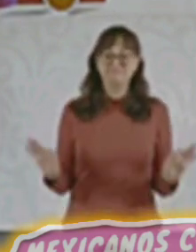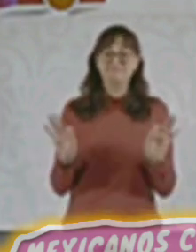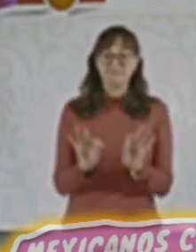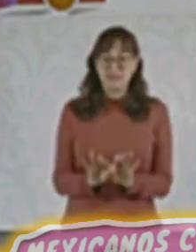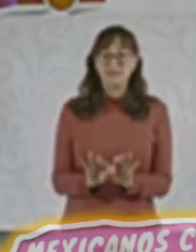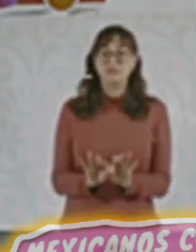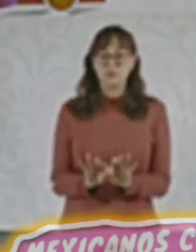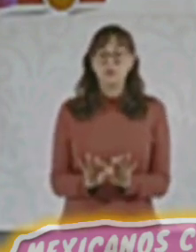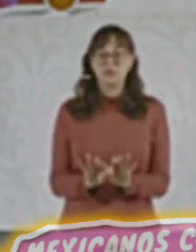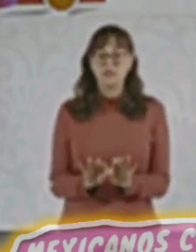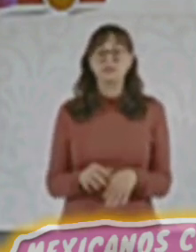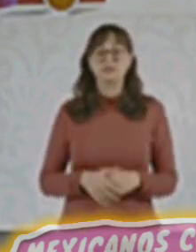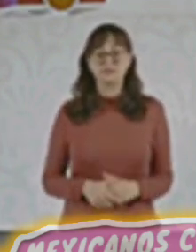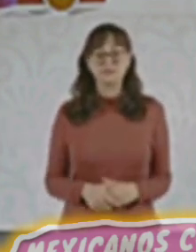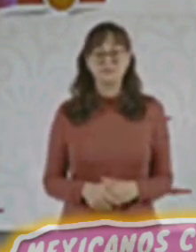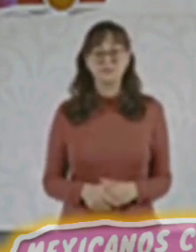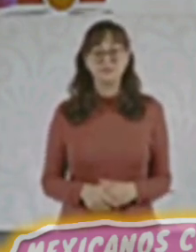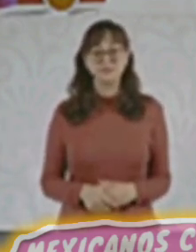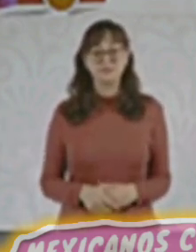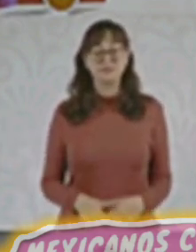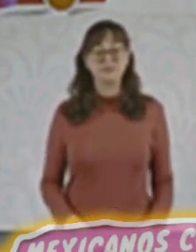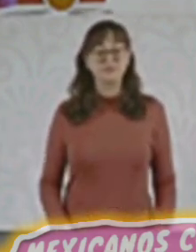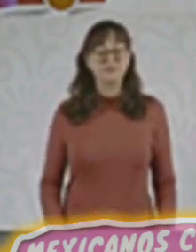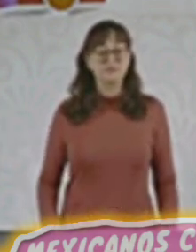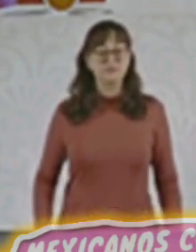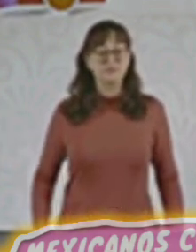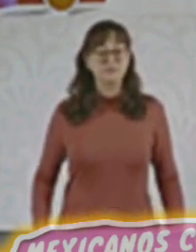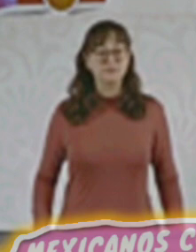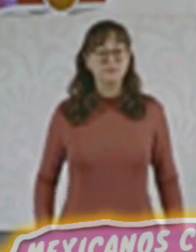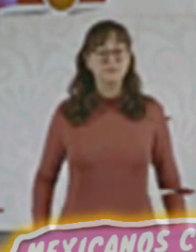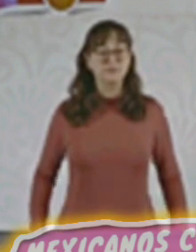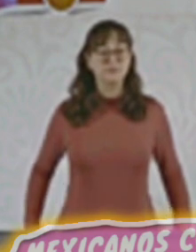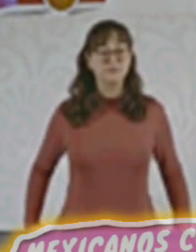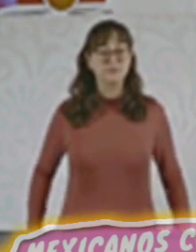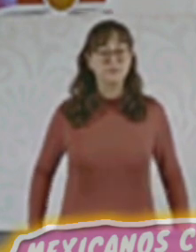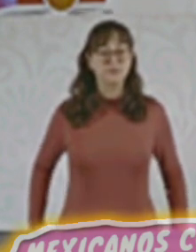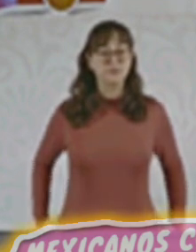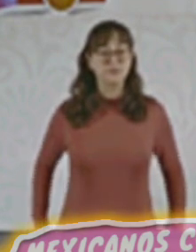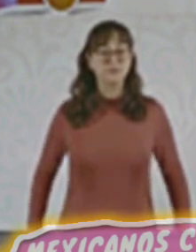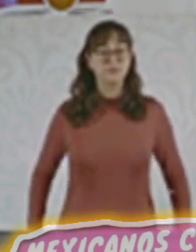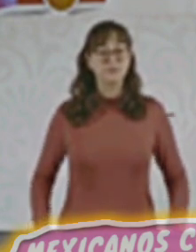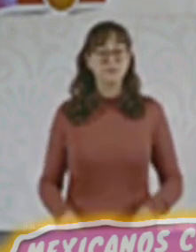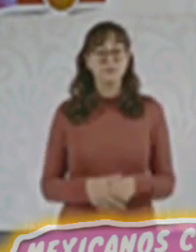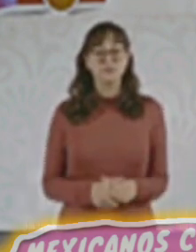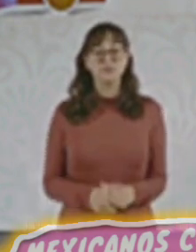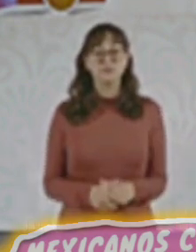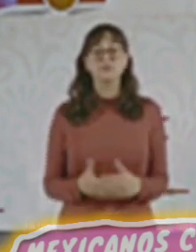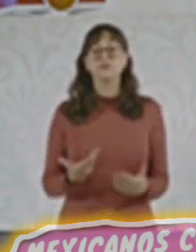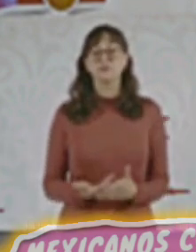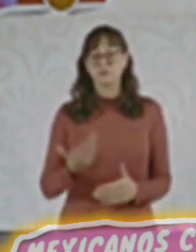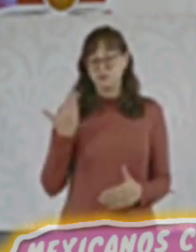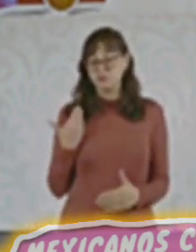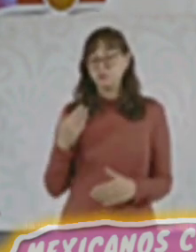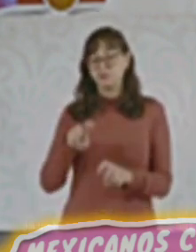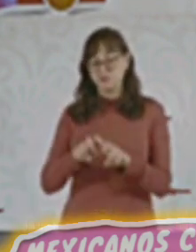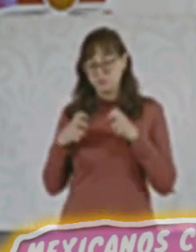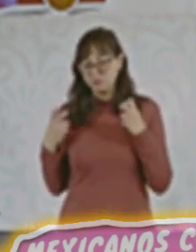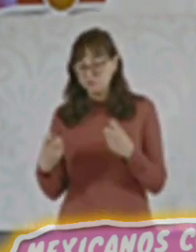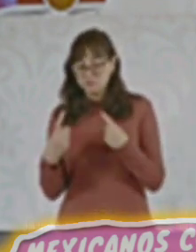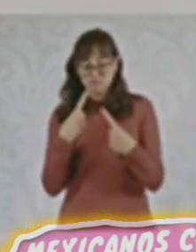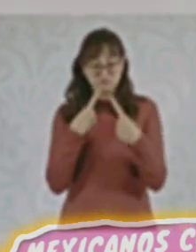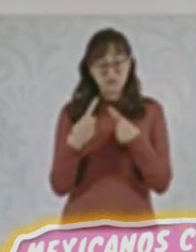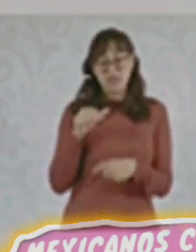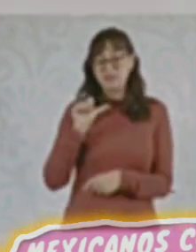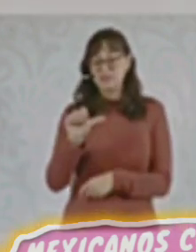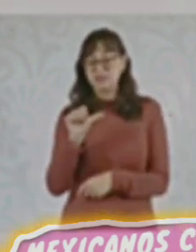Se informa que en la sesión ordinaria determinó que prevalece la circular emitida el pasado